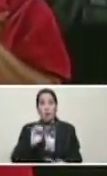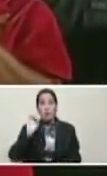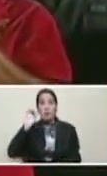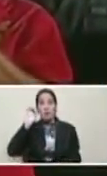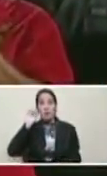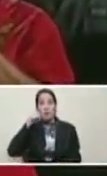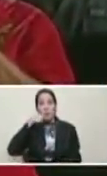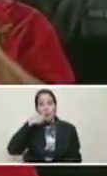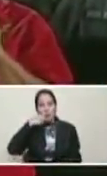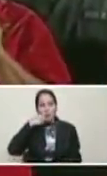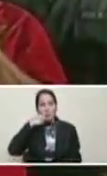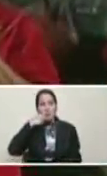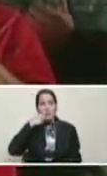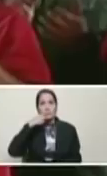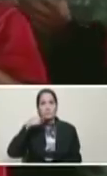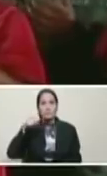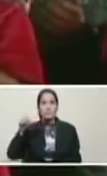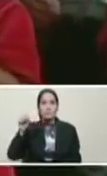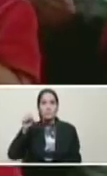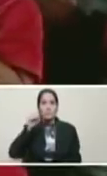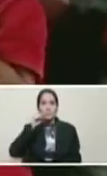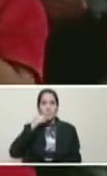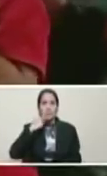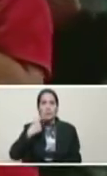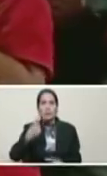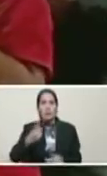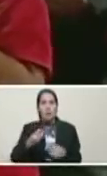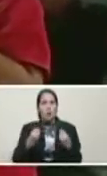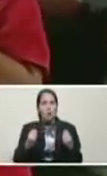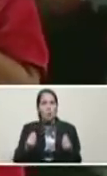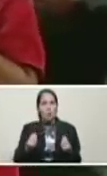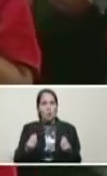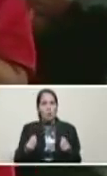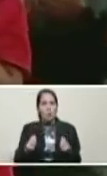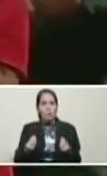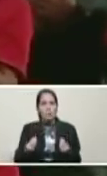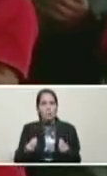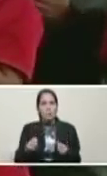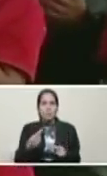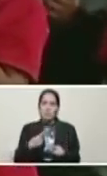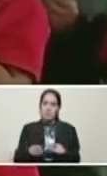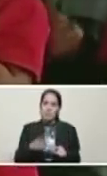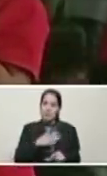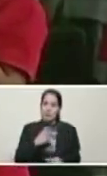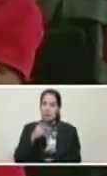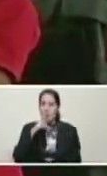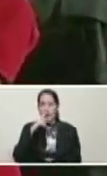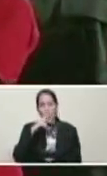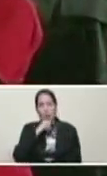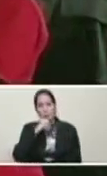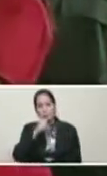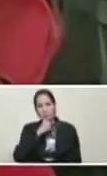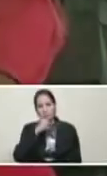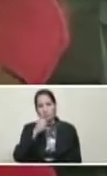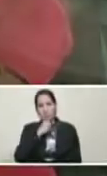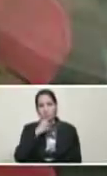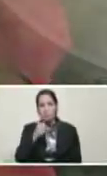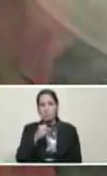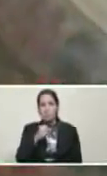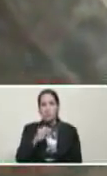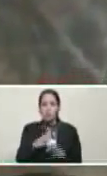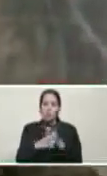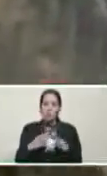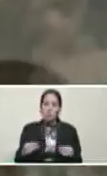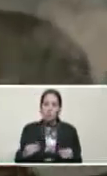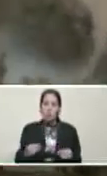y quiero presidente que él tome la palabra para que también reafirme pueda manifestar todo lo que ha